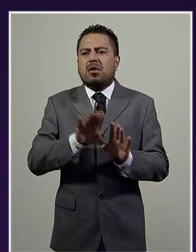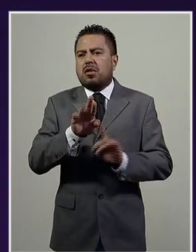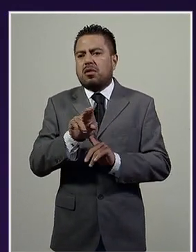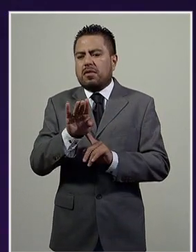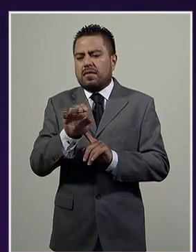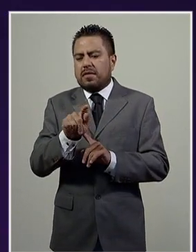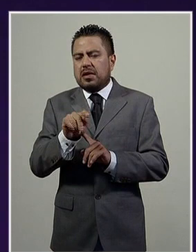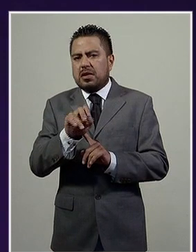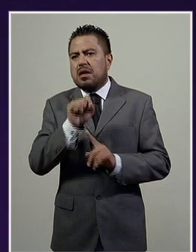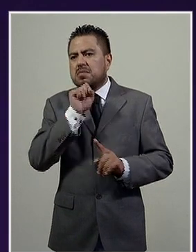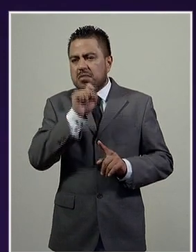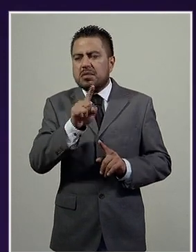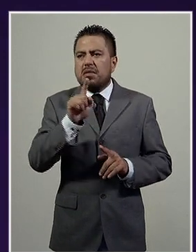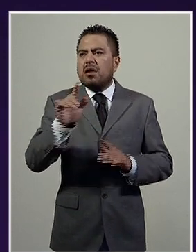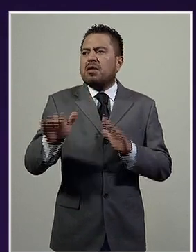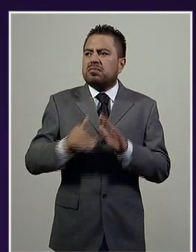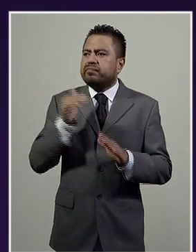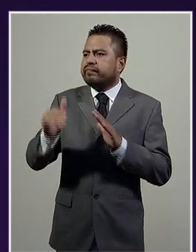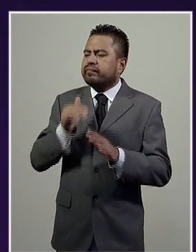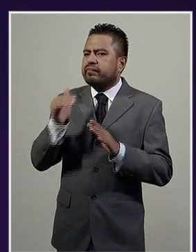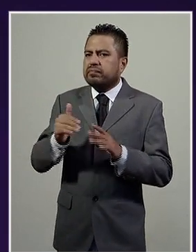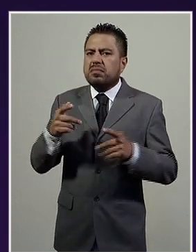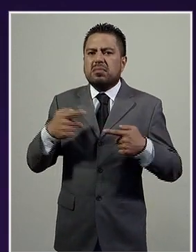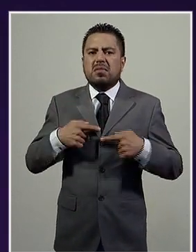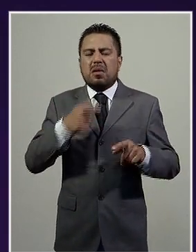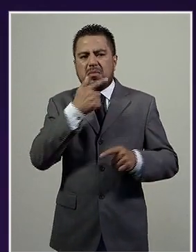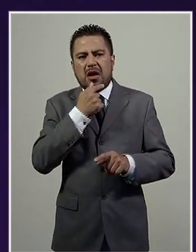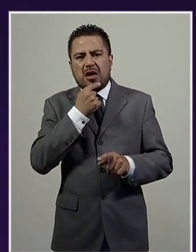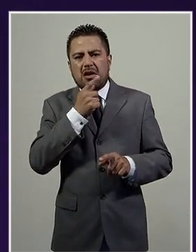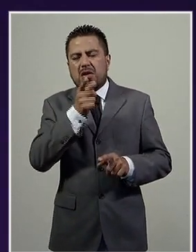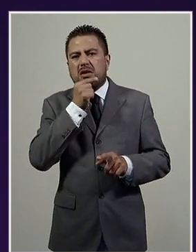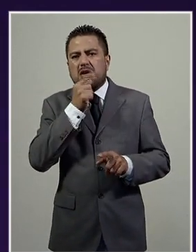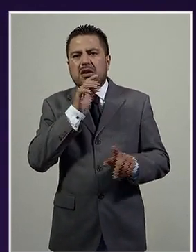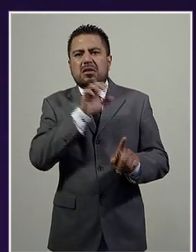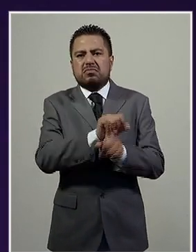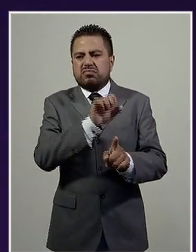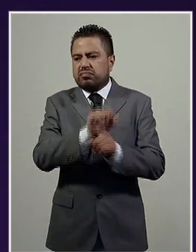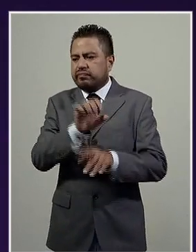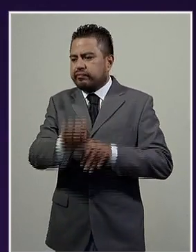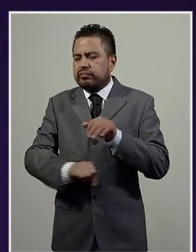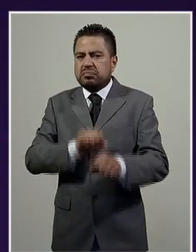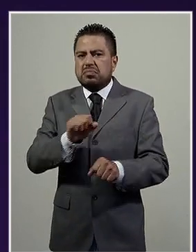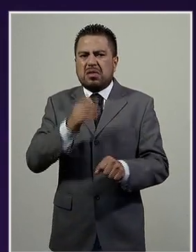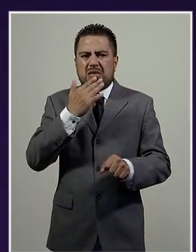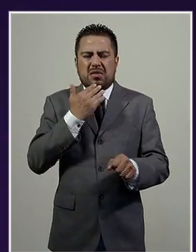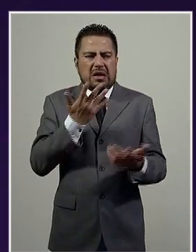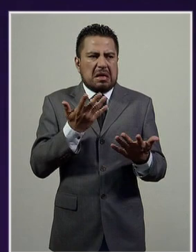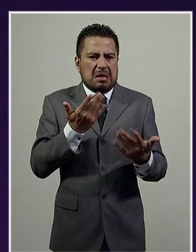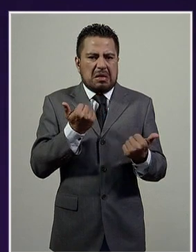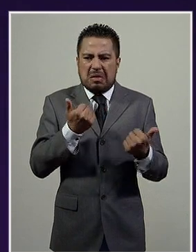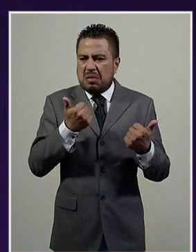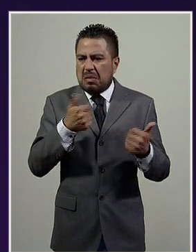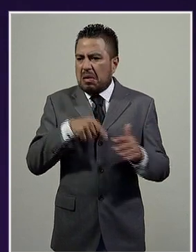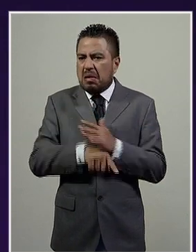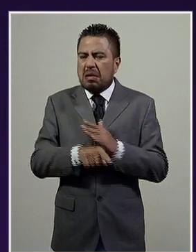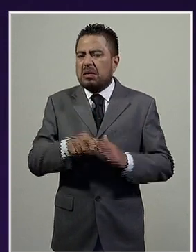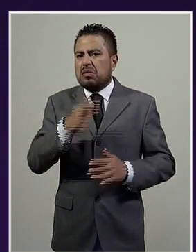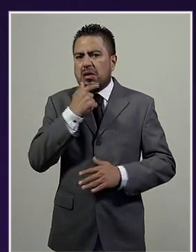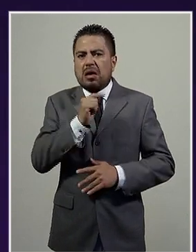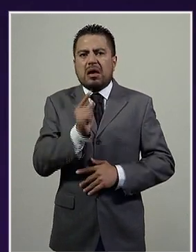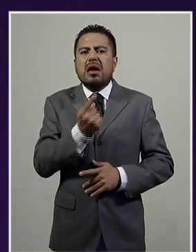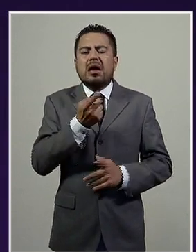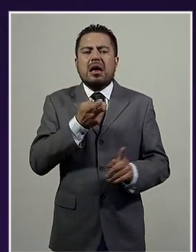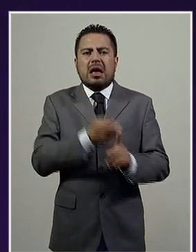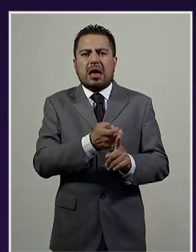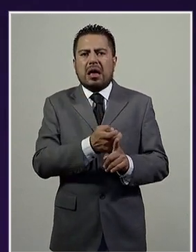Castillo, también recibimos muchos casos por acoso policíaco, pero las detenciones injustificadas, claro, totalmente, ¿no? Ser hombre